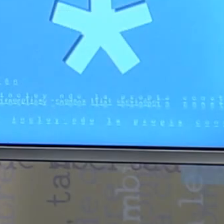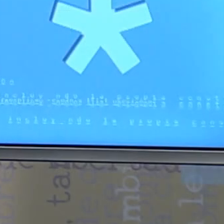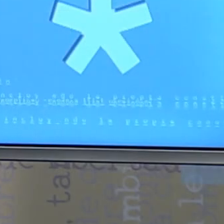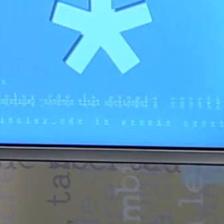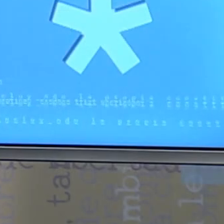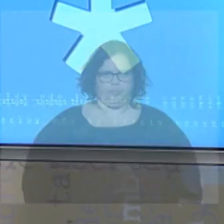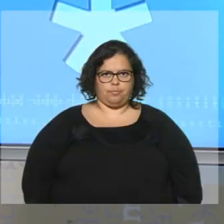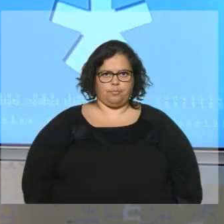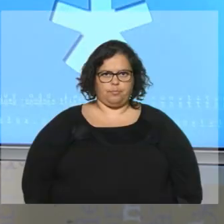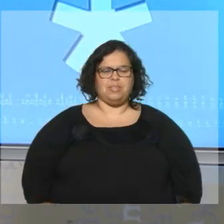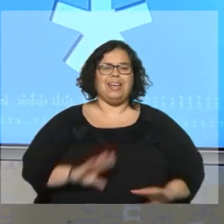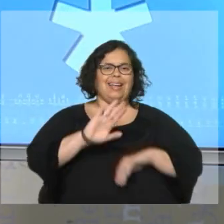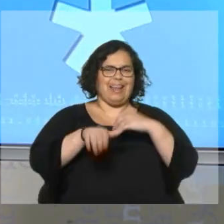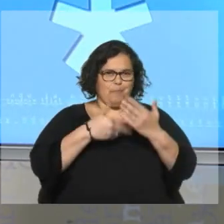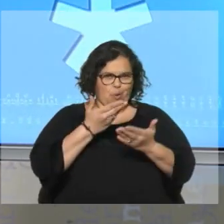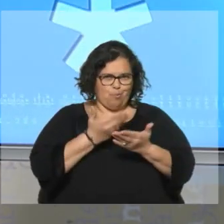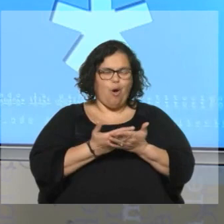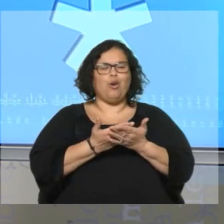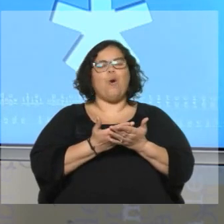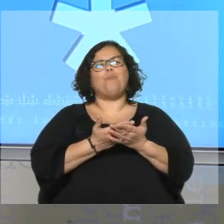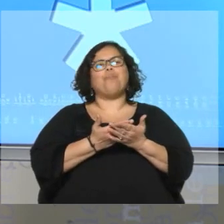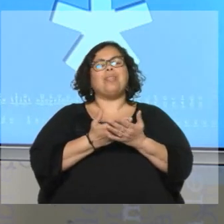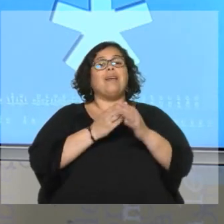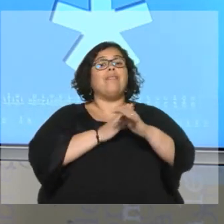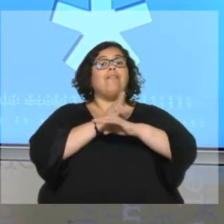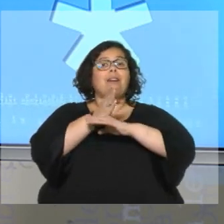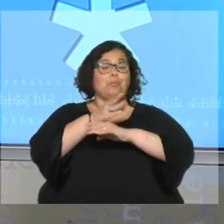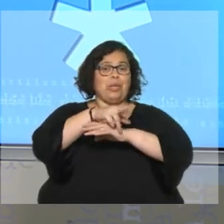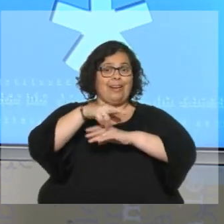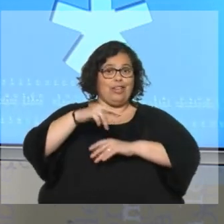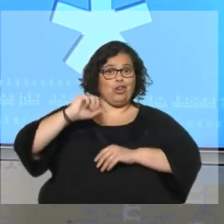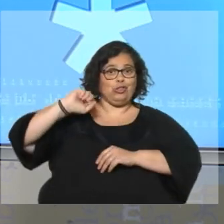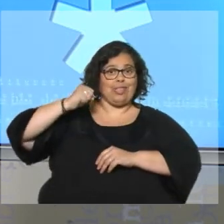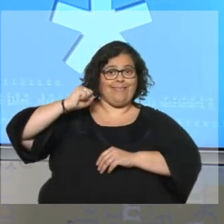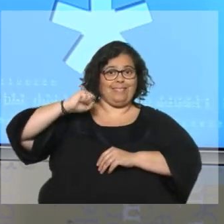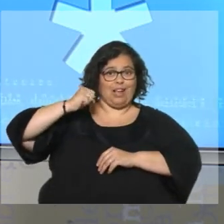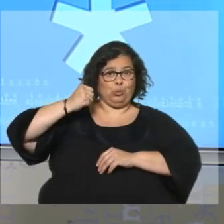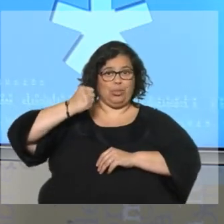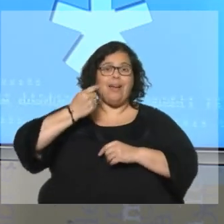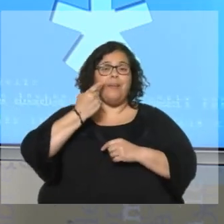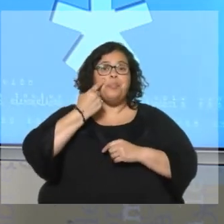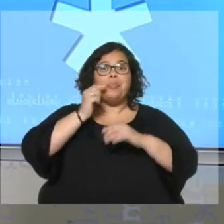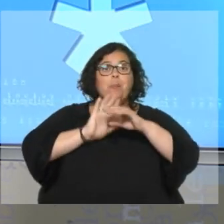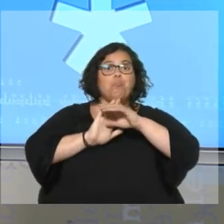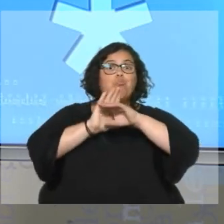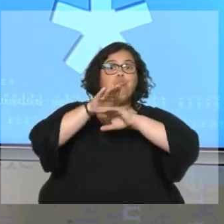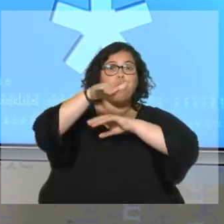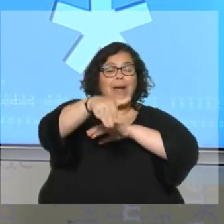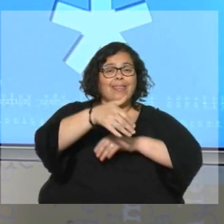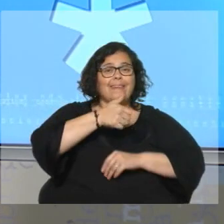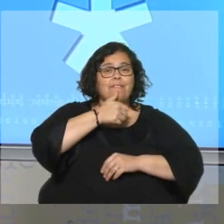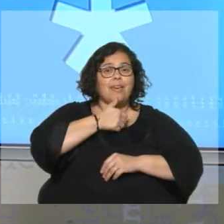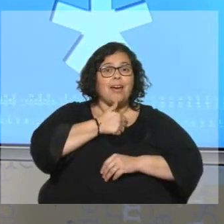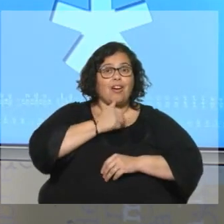Les propongo en los próximos minutos irnos a el río Santa Lucía, más precisamente abajo del viejo puente del